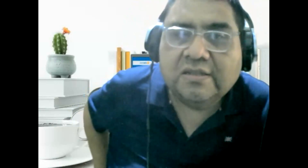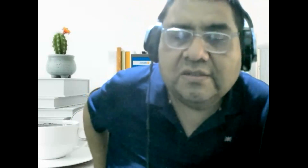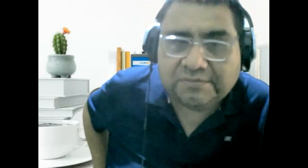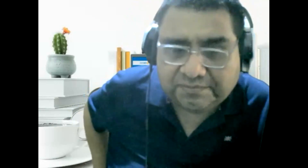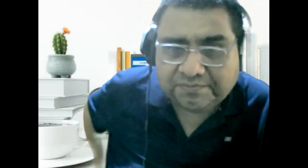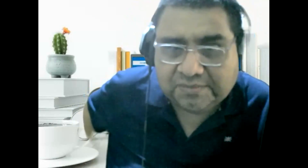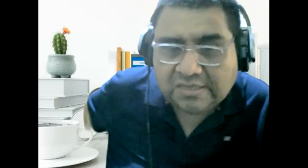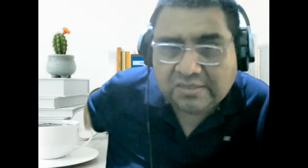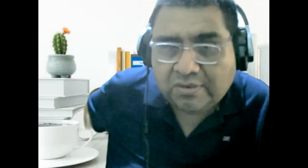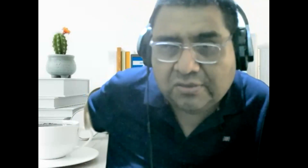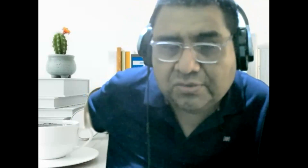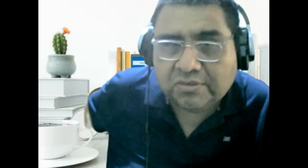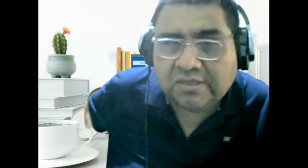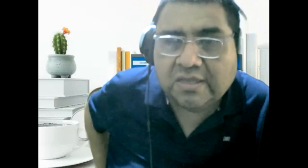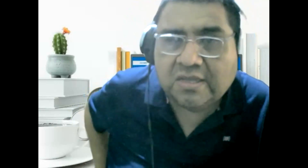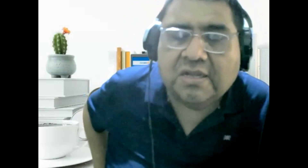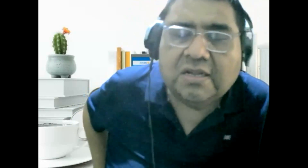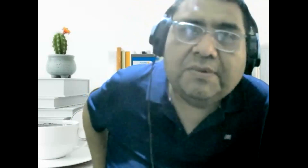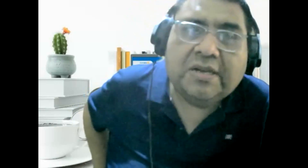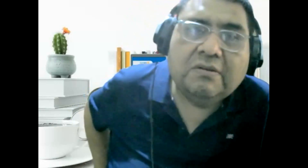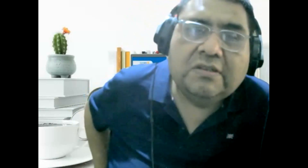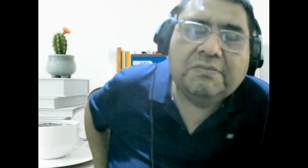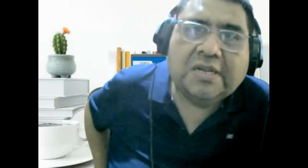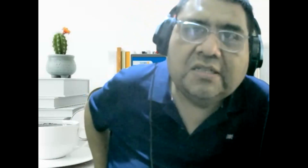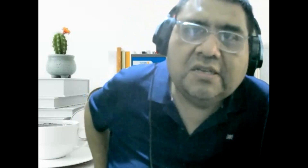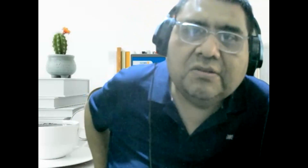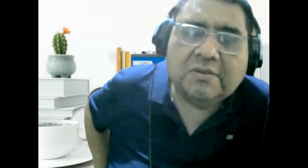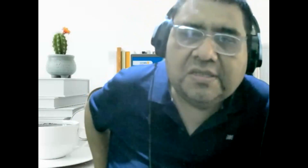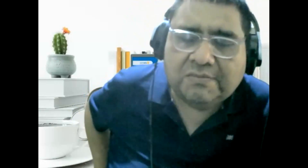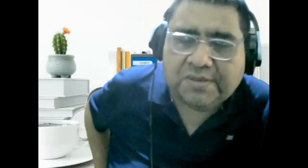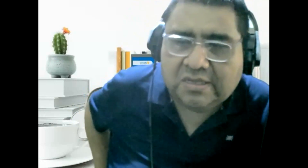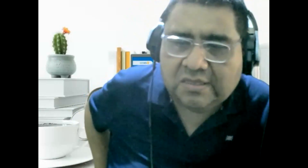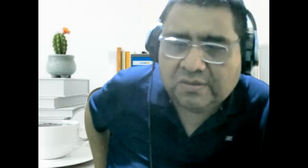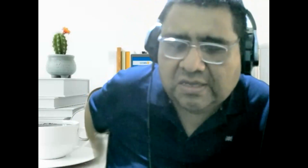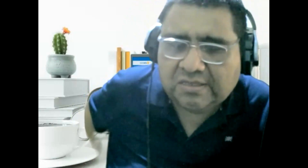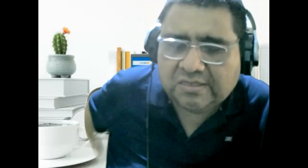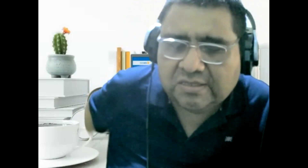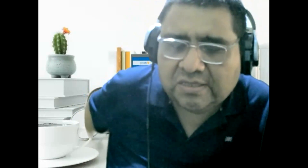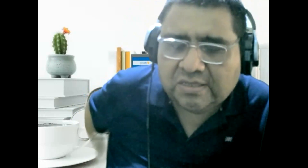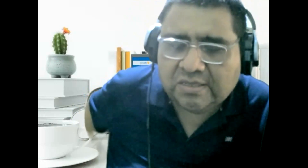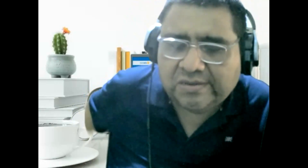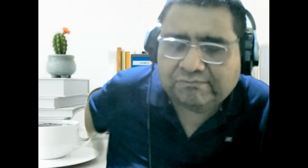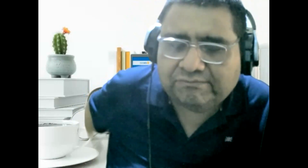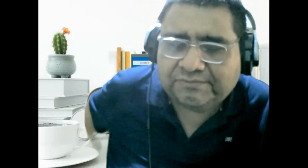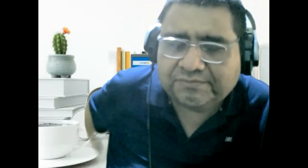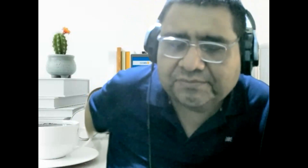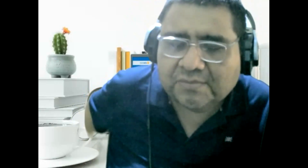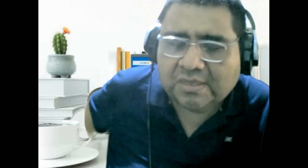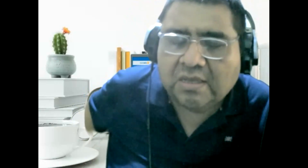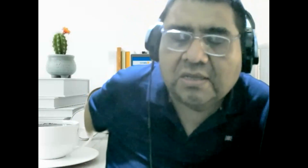Foley. Ya hicimos las dos sondas. Para la última práctica solamente está pendiente lo que es